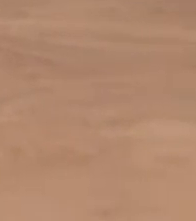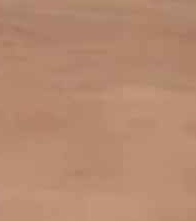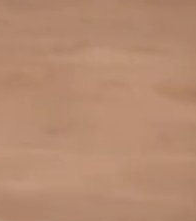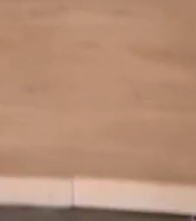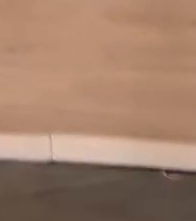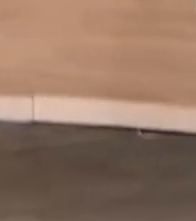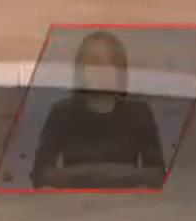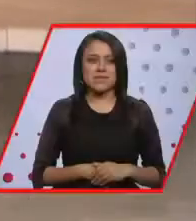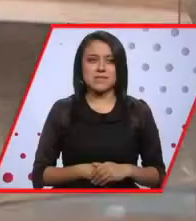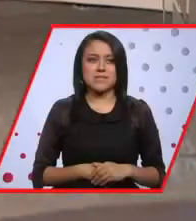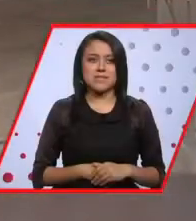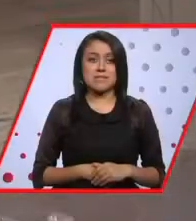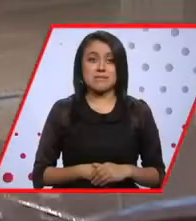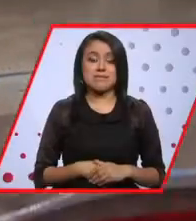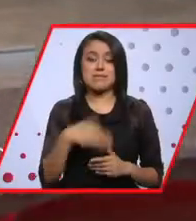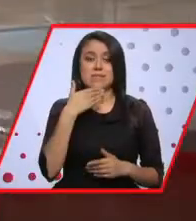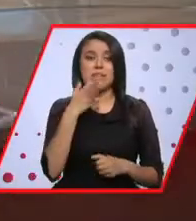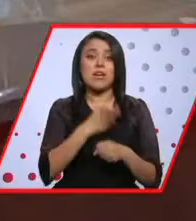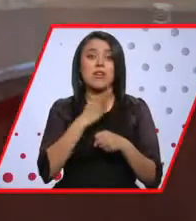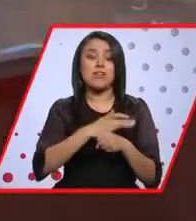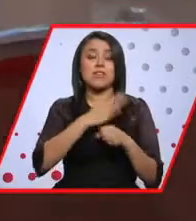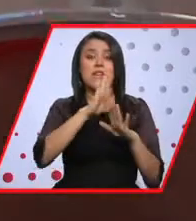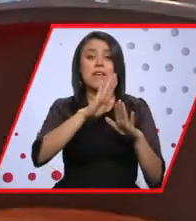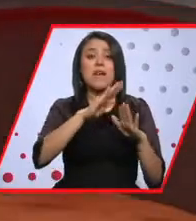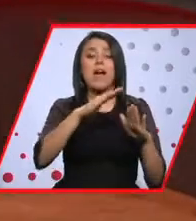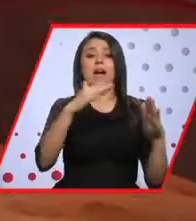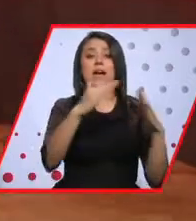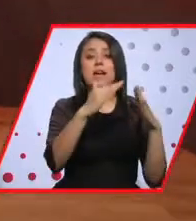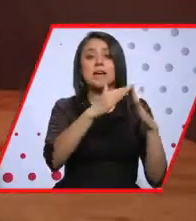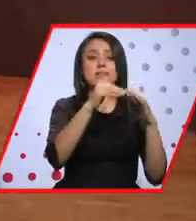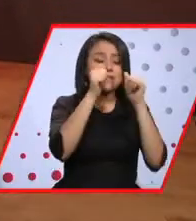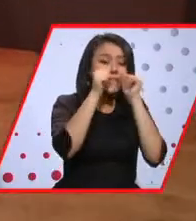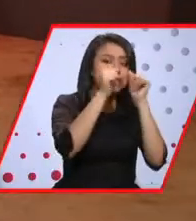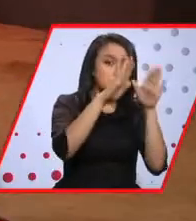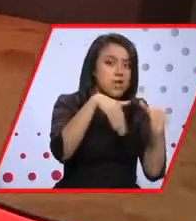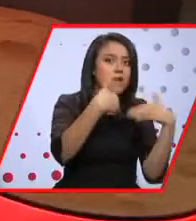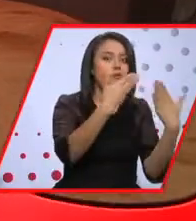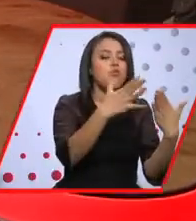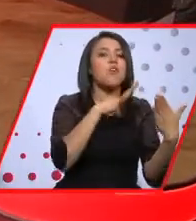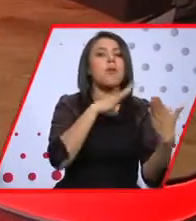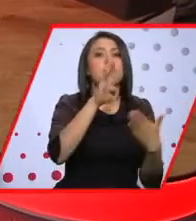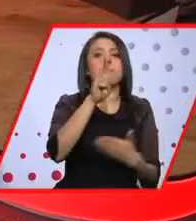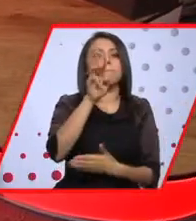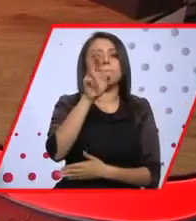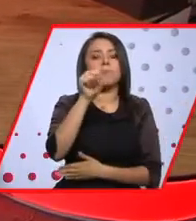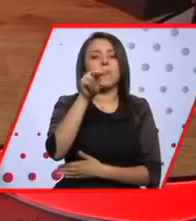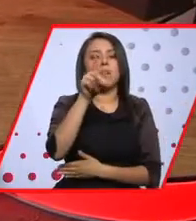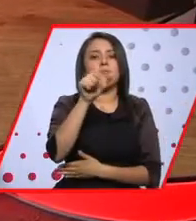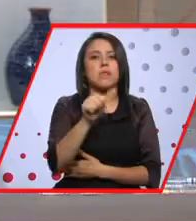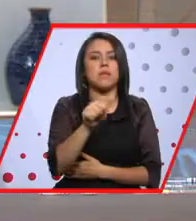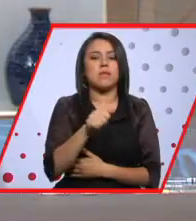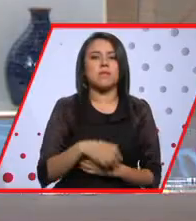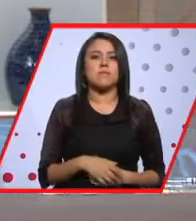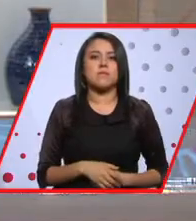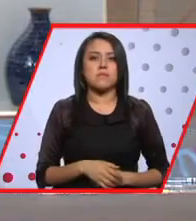Y en casetas está en estos momentos Brenda. Brenda, vamos adelante, Brenda